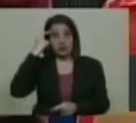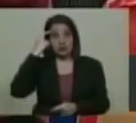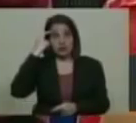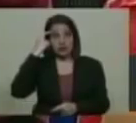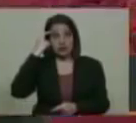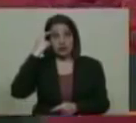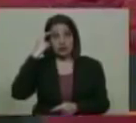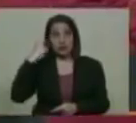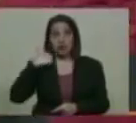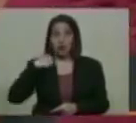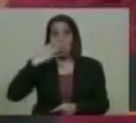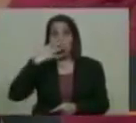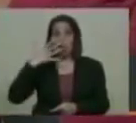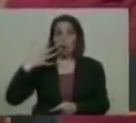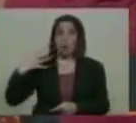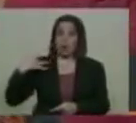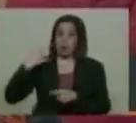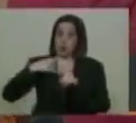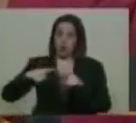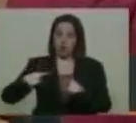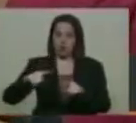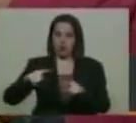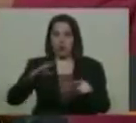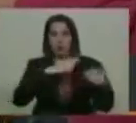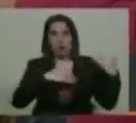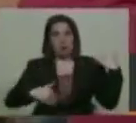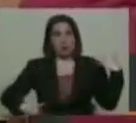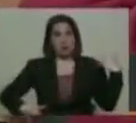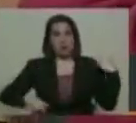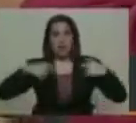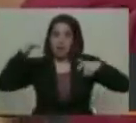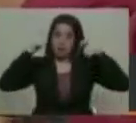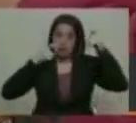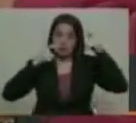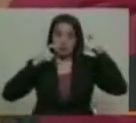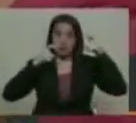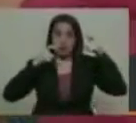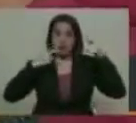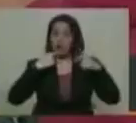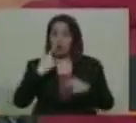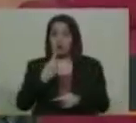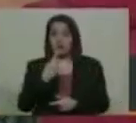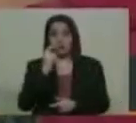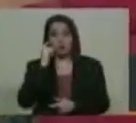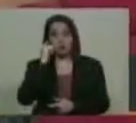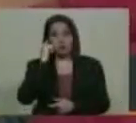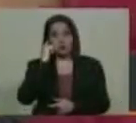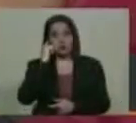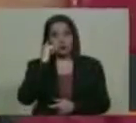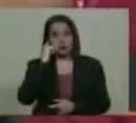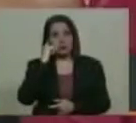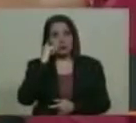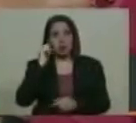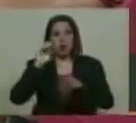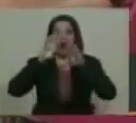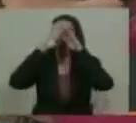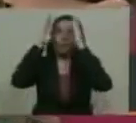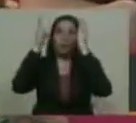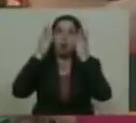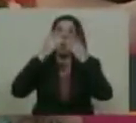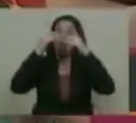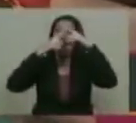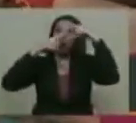otro orgullo. Cuando el presidente Chávez nos dijo, como la luna